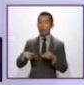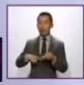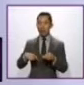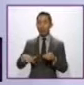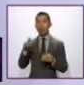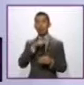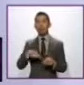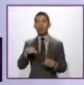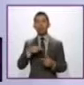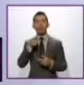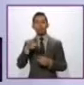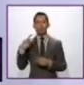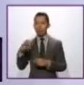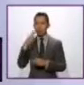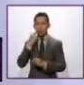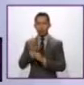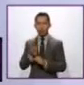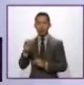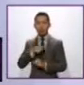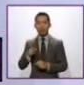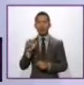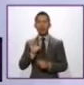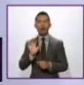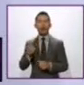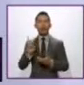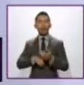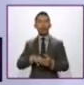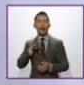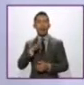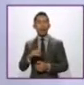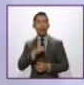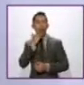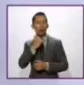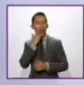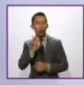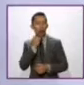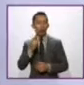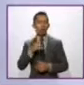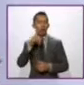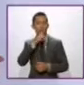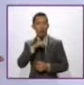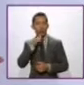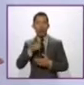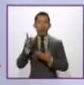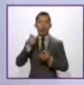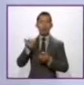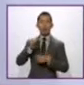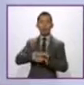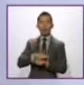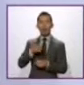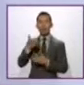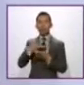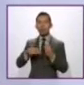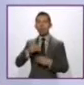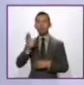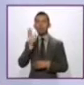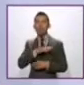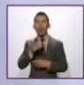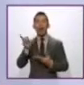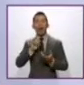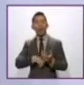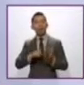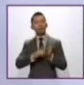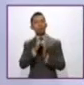quienes son los responsables de las irregularidades de tipo administrativo, financiero, de mala calidad de obra